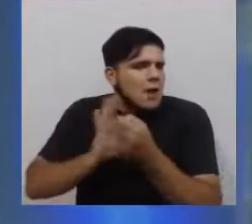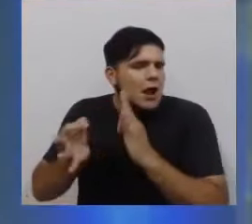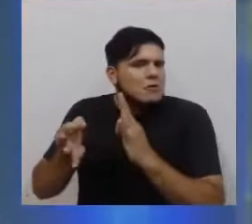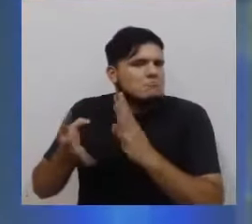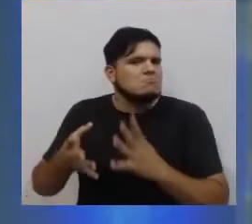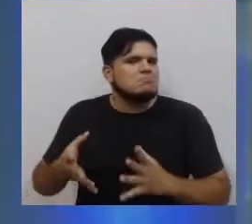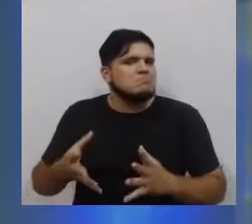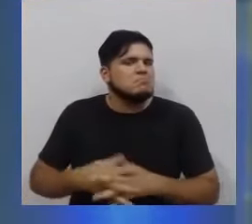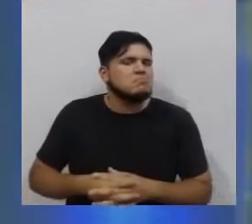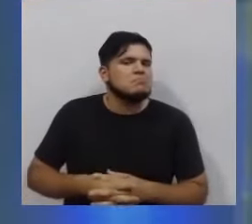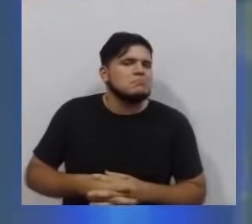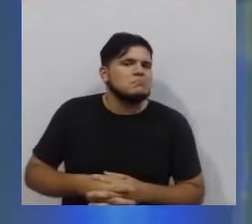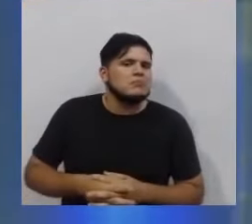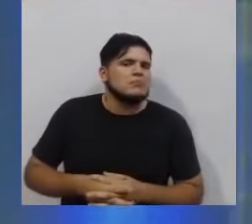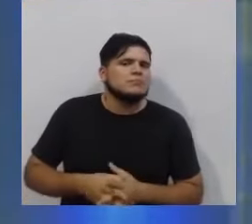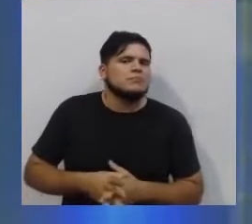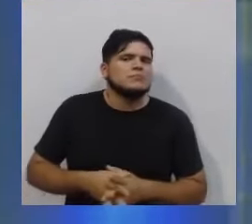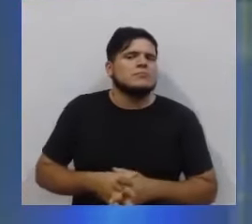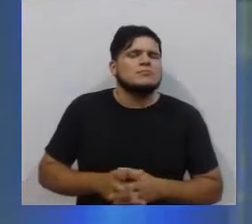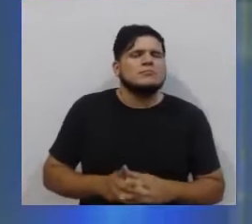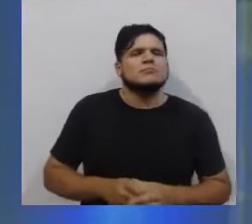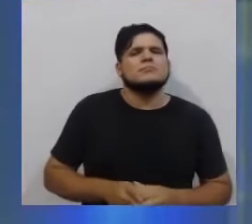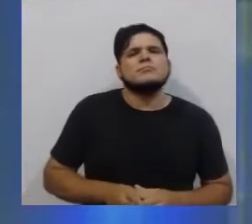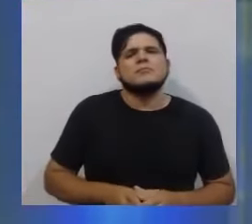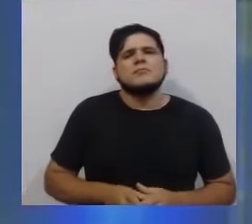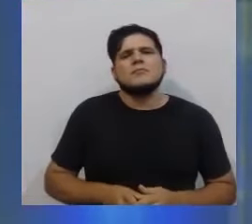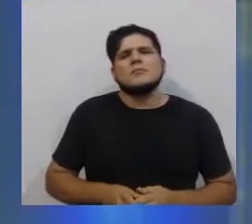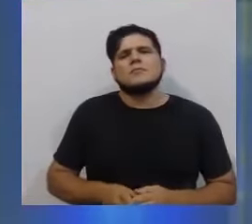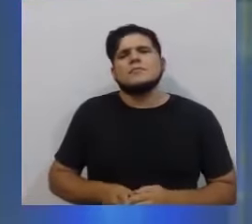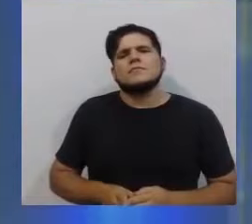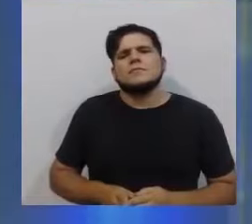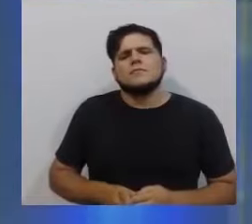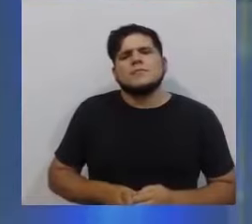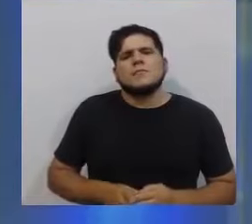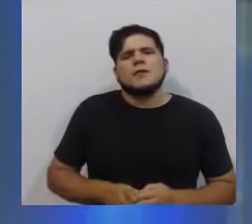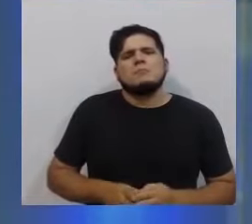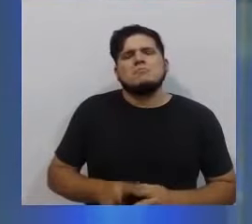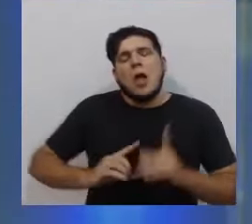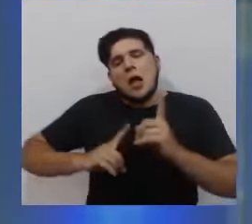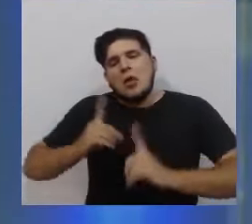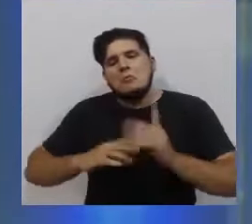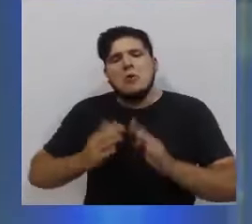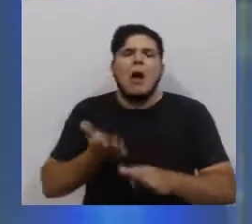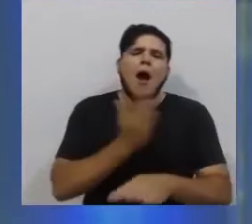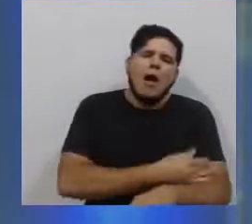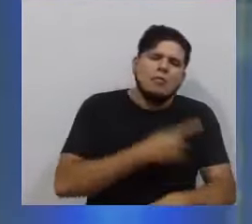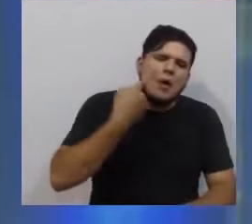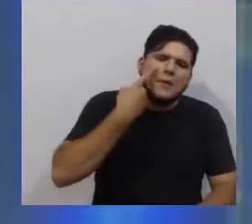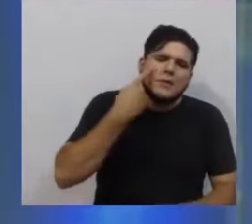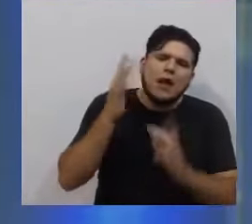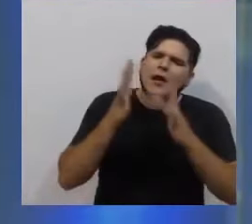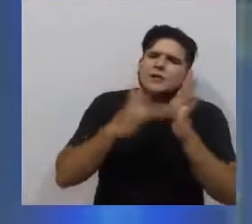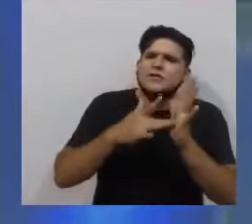nada eres un pródigo vuelve a la casa papá te espera con los brazos